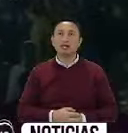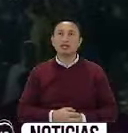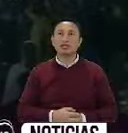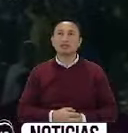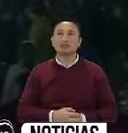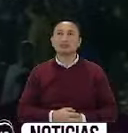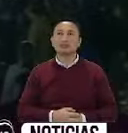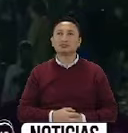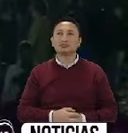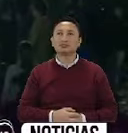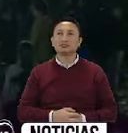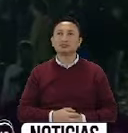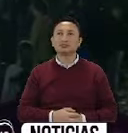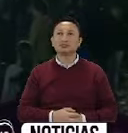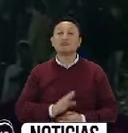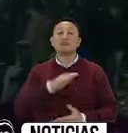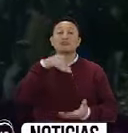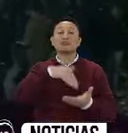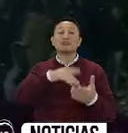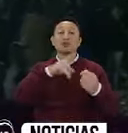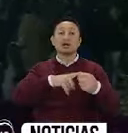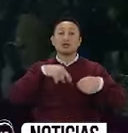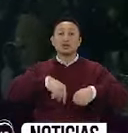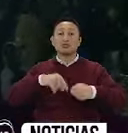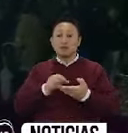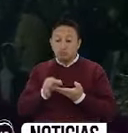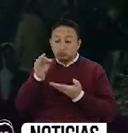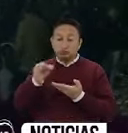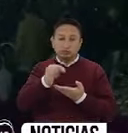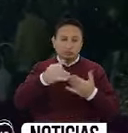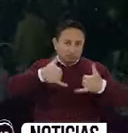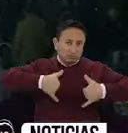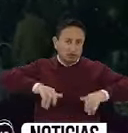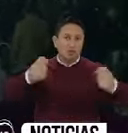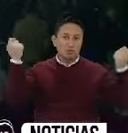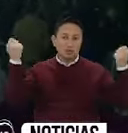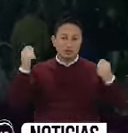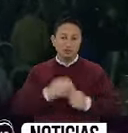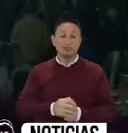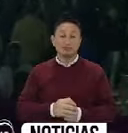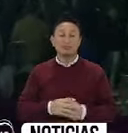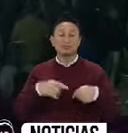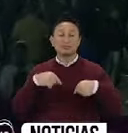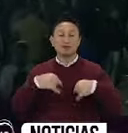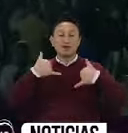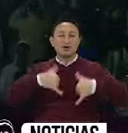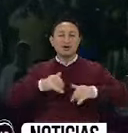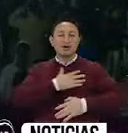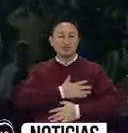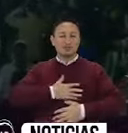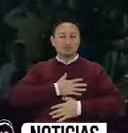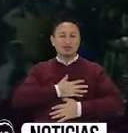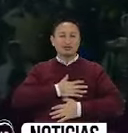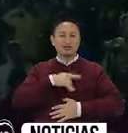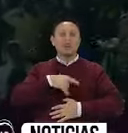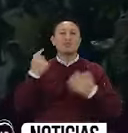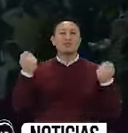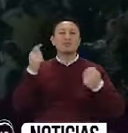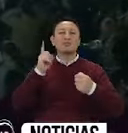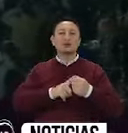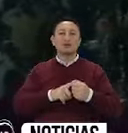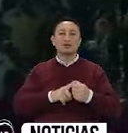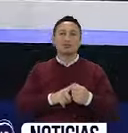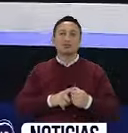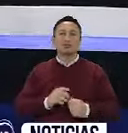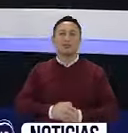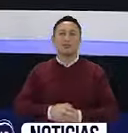seguirán realizando tanto en el centro de Quito como en las demás parroquias de la ciudad, y esto nosotros seguiremos disfrutando de las fiestas de Quito